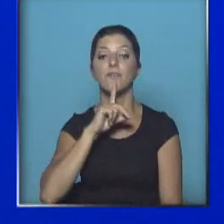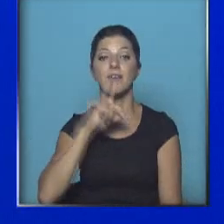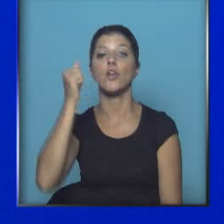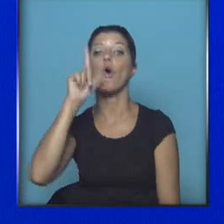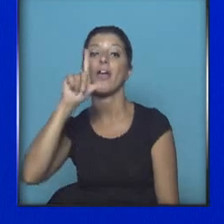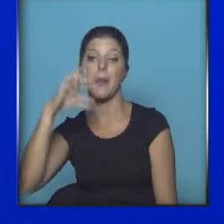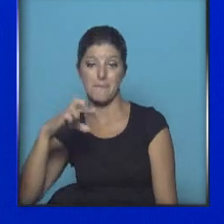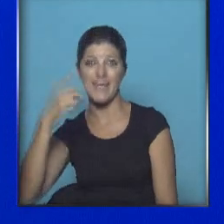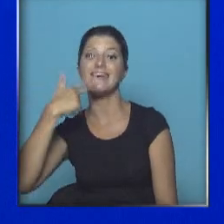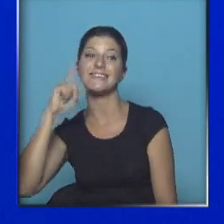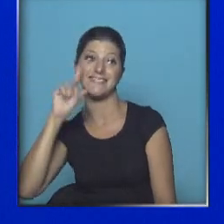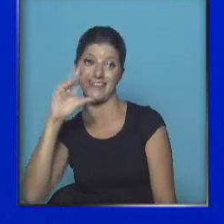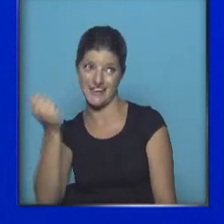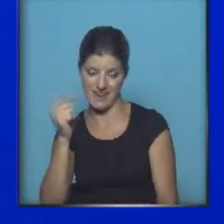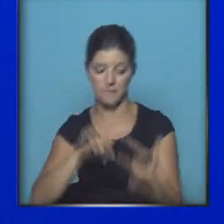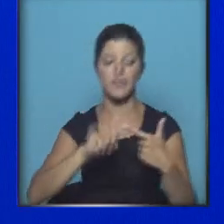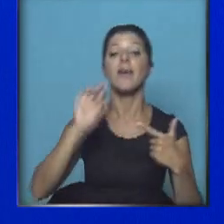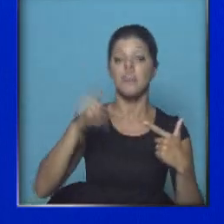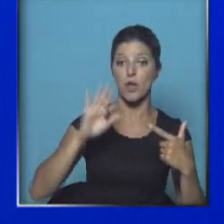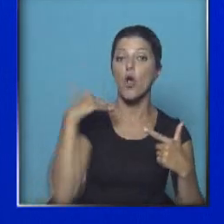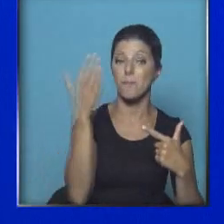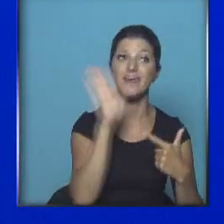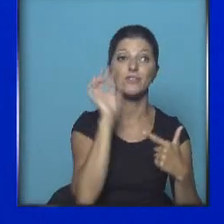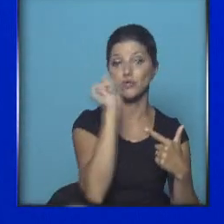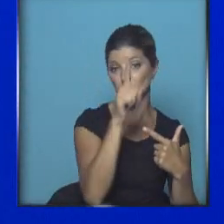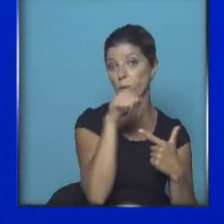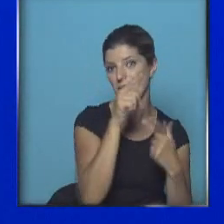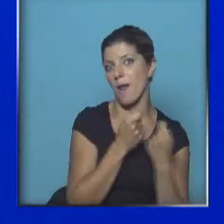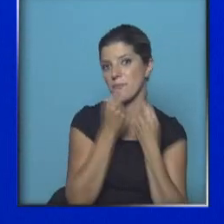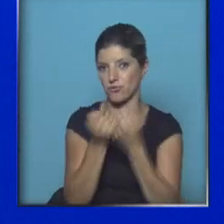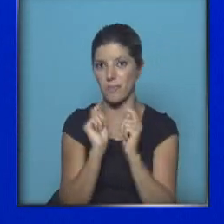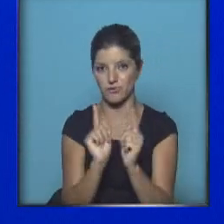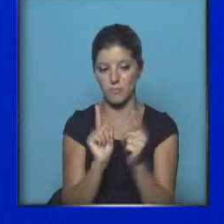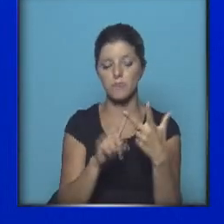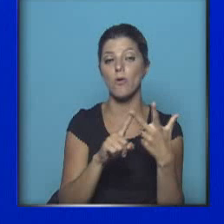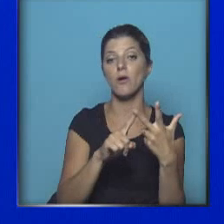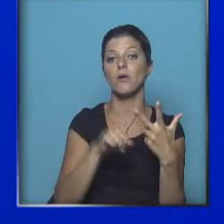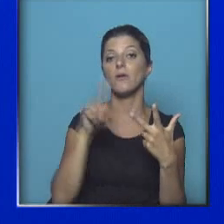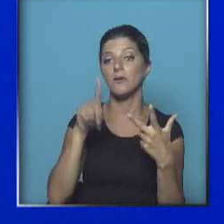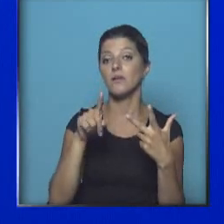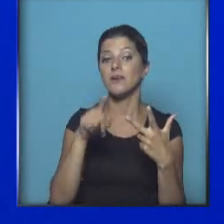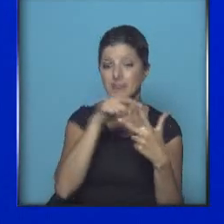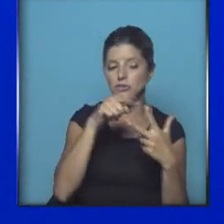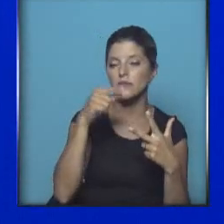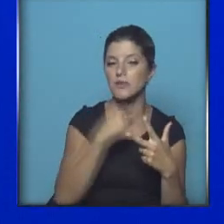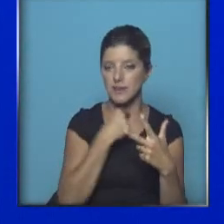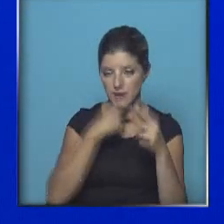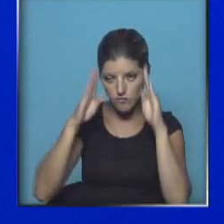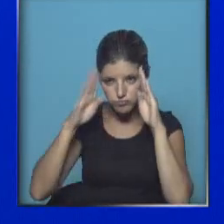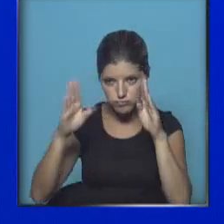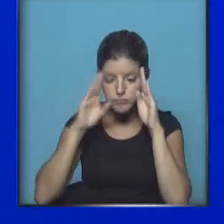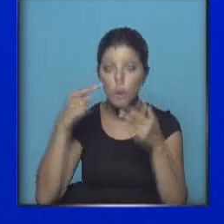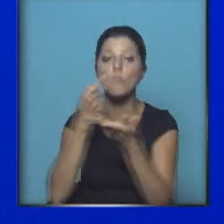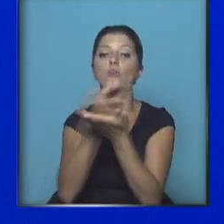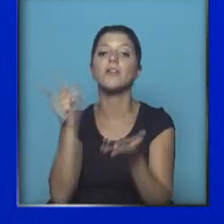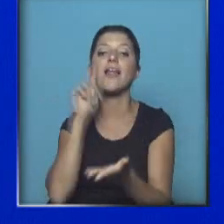con Siria. Le conviene a Estados Unidos porque apoyaba ese planteo y además querían señalar a Irán